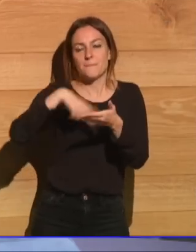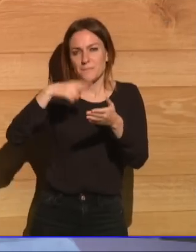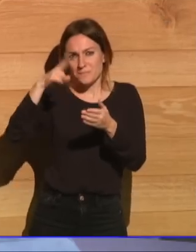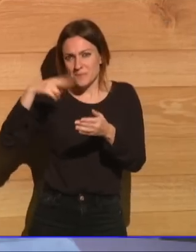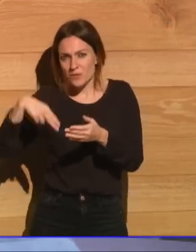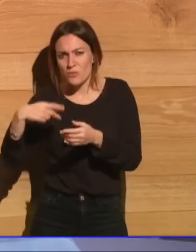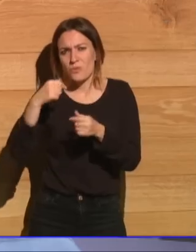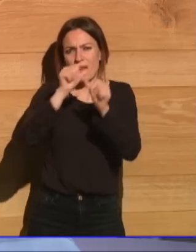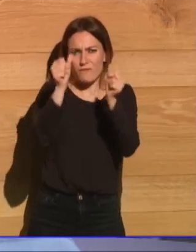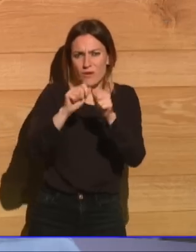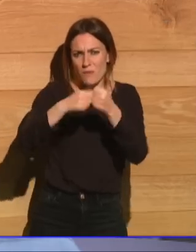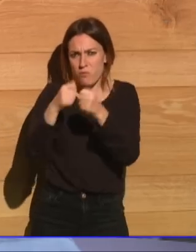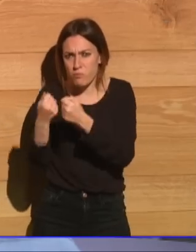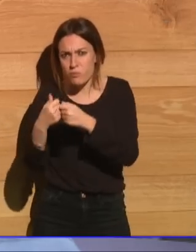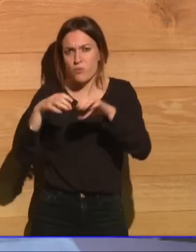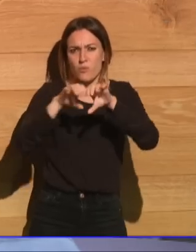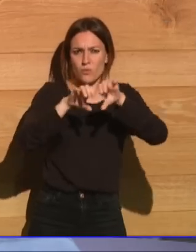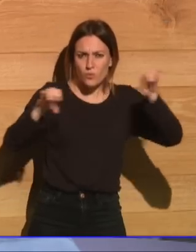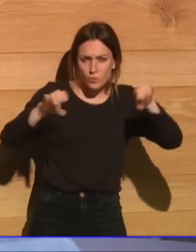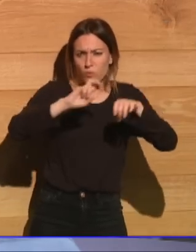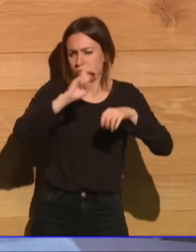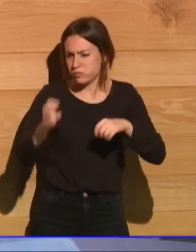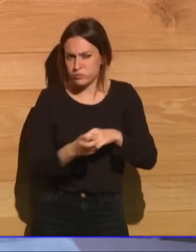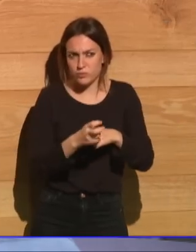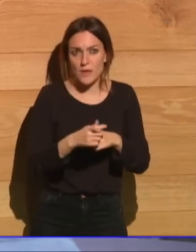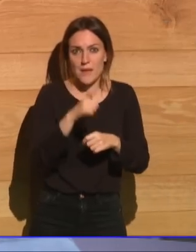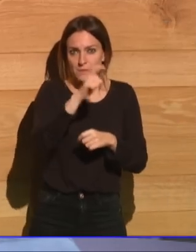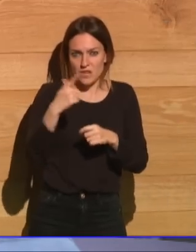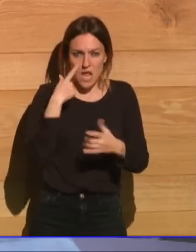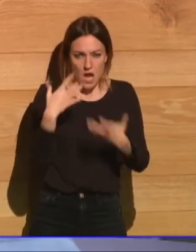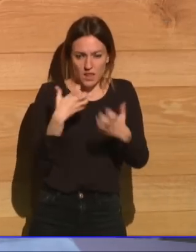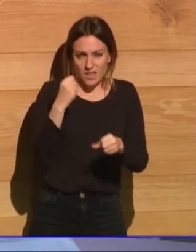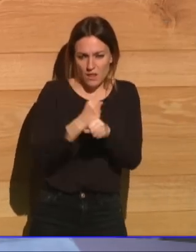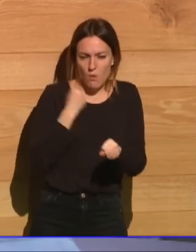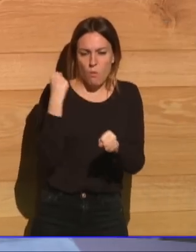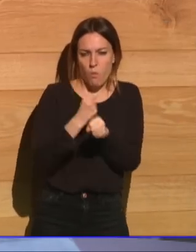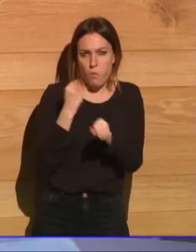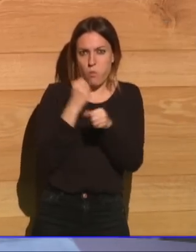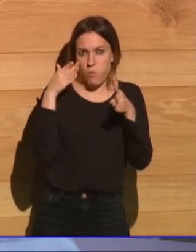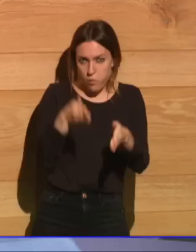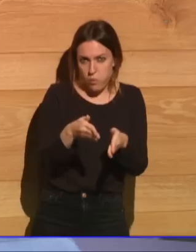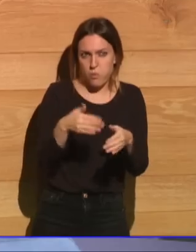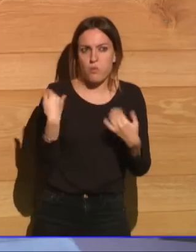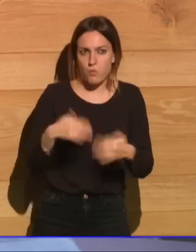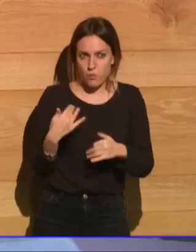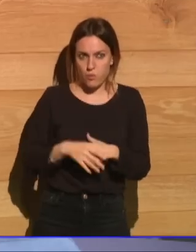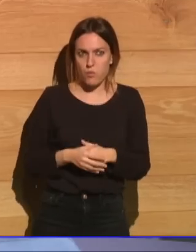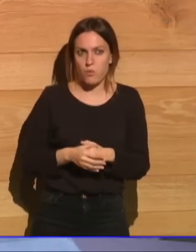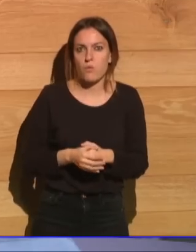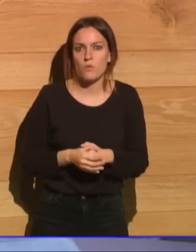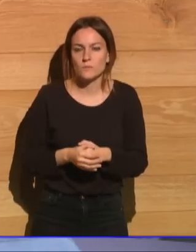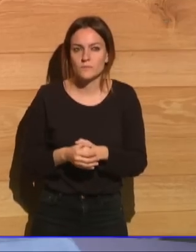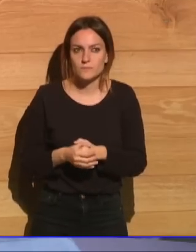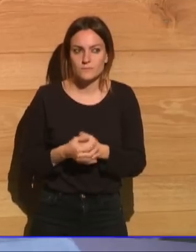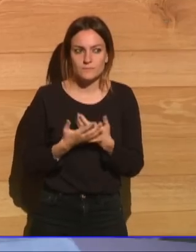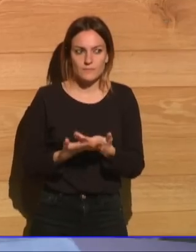pintura craquelada y las La tuberías roña, oxidadas, claro. y todo un equipo de arte lo recreó al centímetro, Y es pero sin preciosa. pisar la,